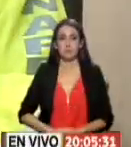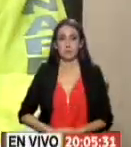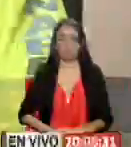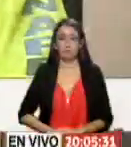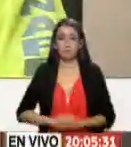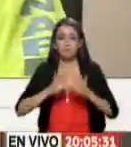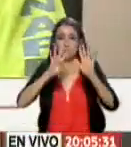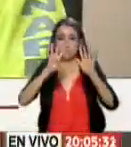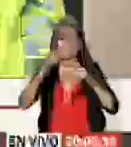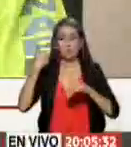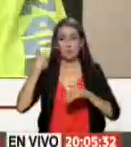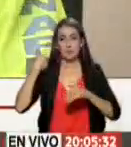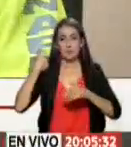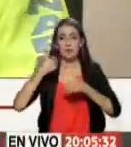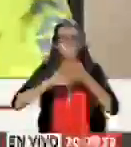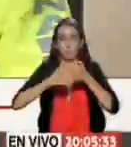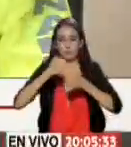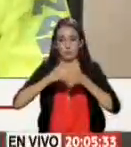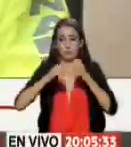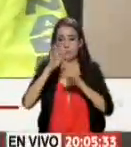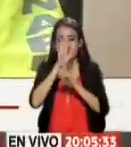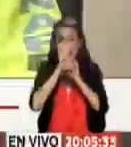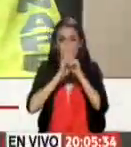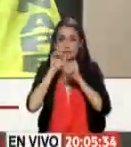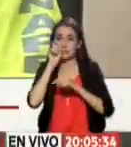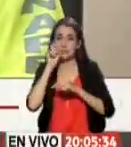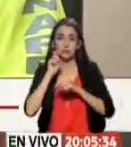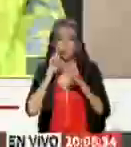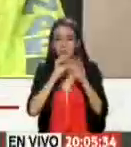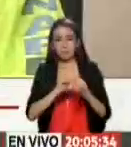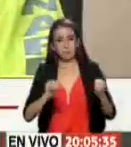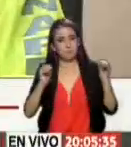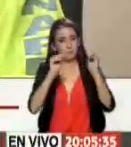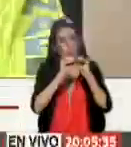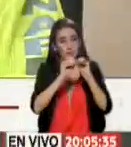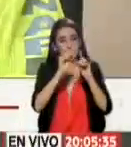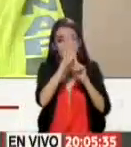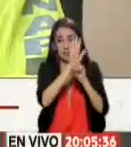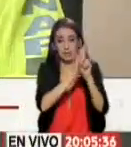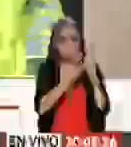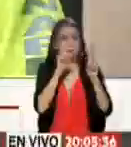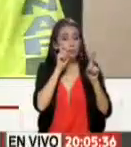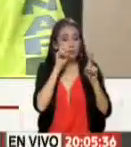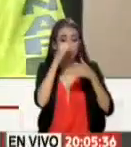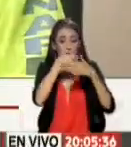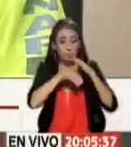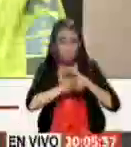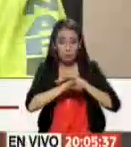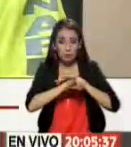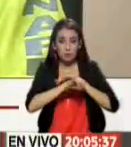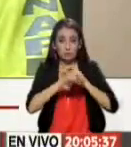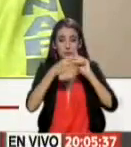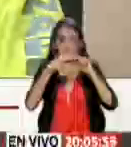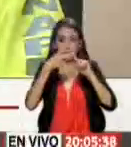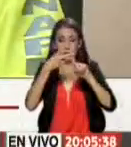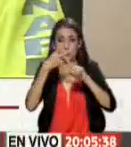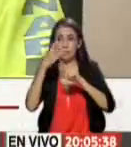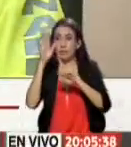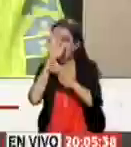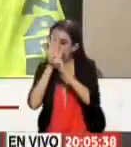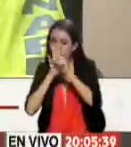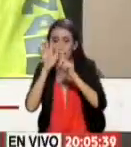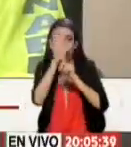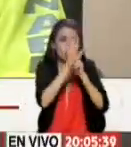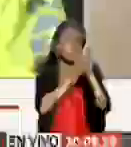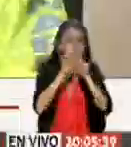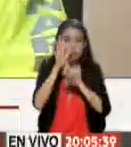9 tipos de delitos sexuales, pero los que mayor ha ponderado son el abuso sexual, la violación y el acoso, que son los